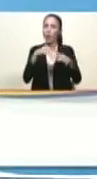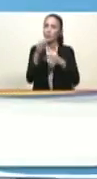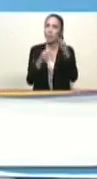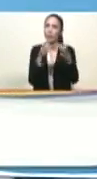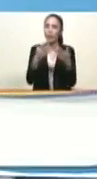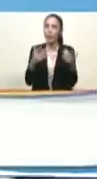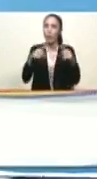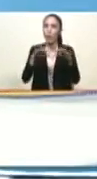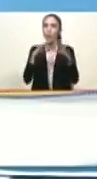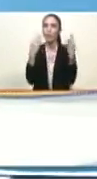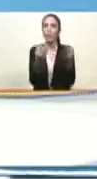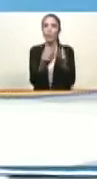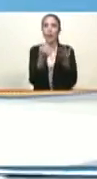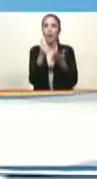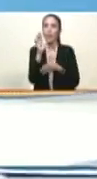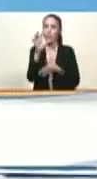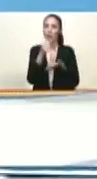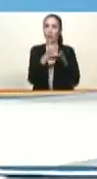camarada.